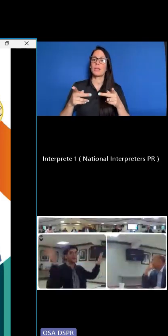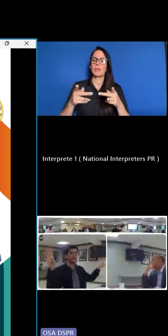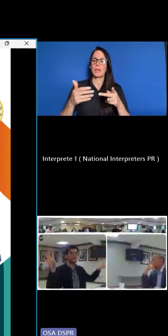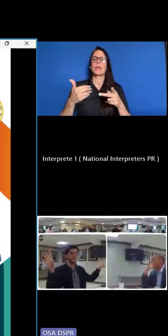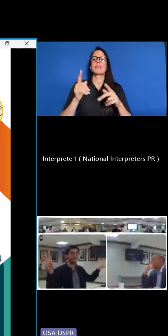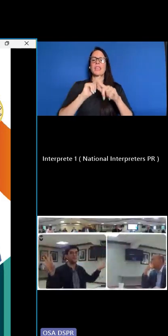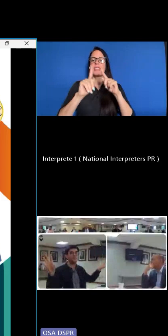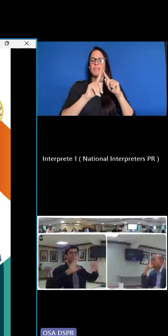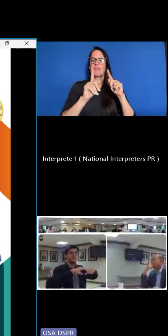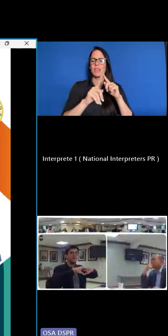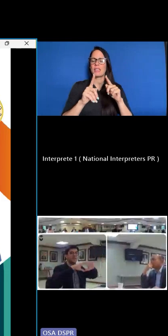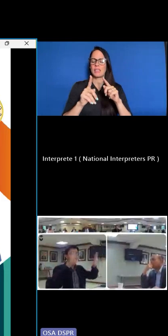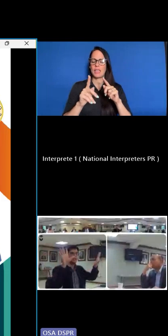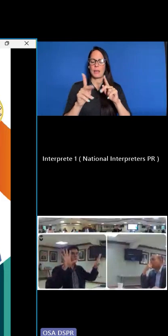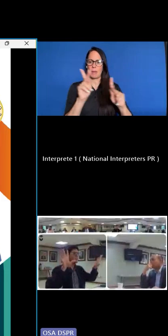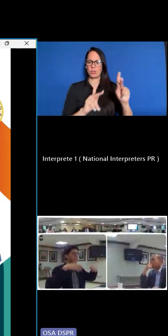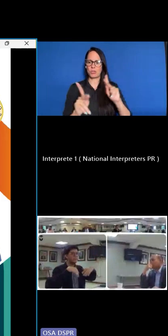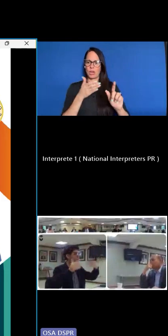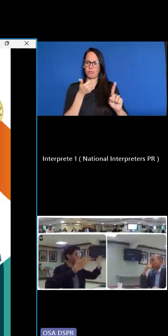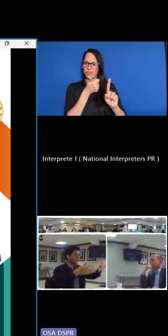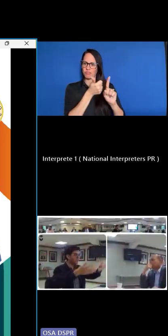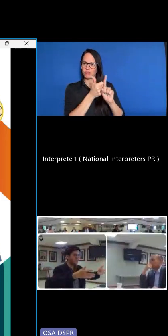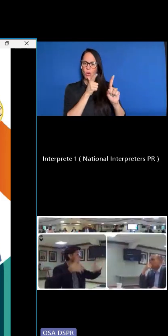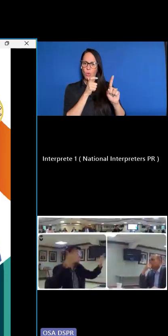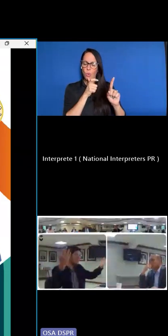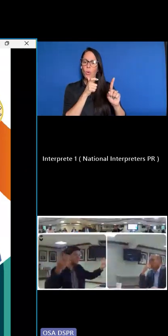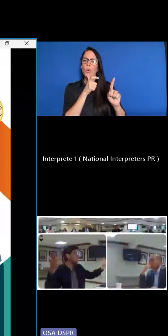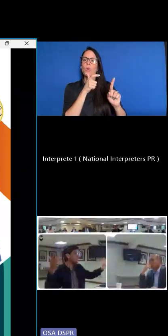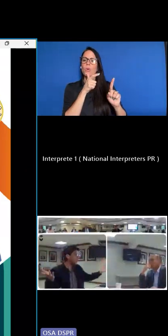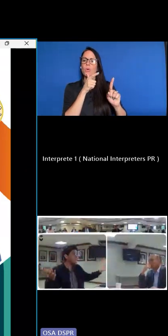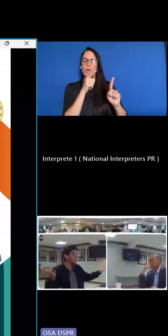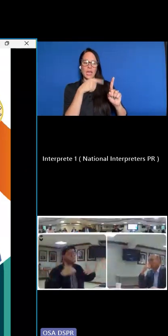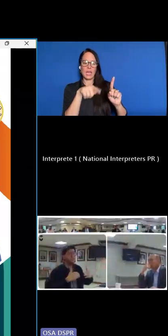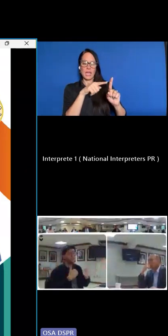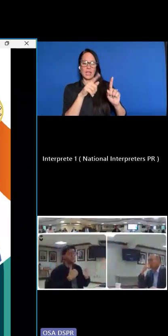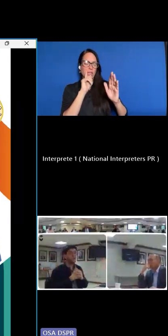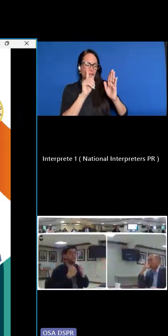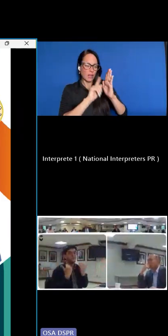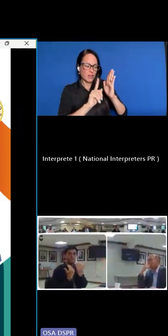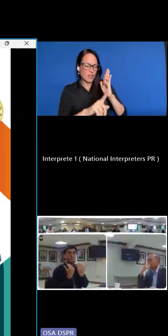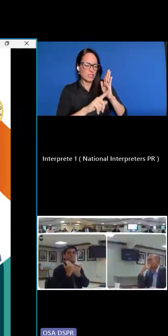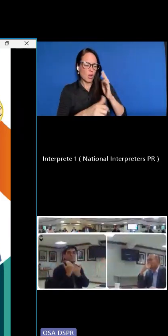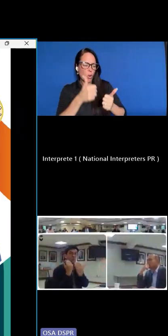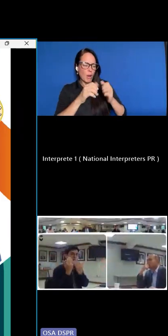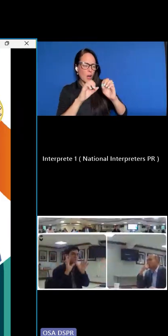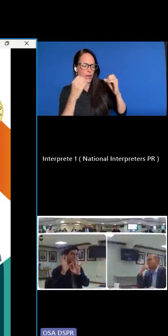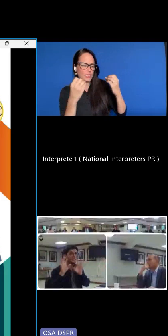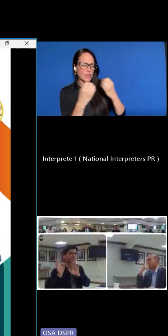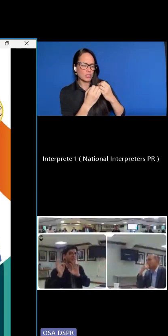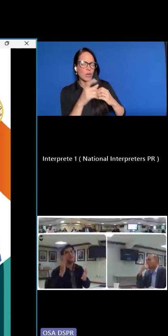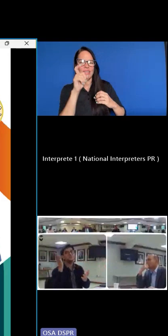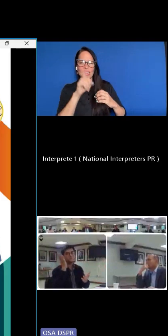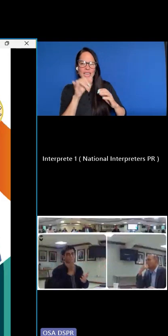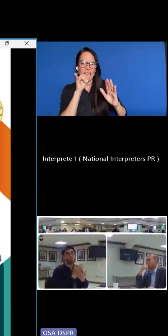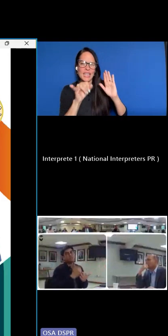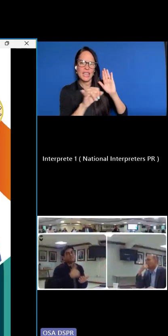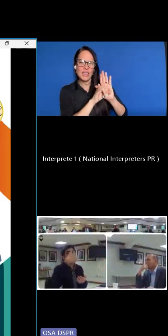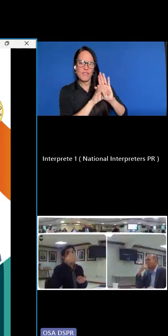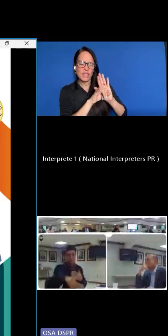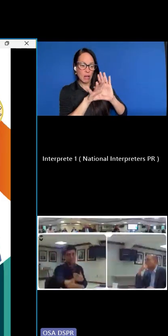personas que estaban a ciegas, ¿verdad? No sabían qué propuesta estaban revisando, de qué organización era, si identificaban, podían ver de quién